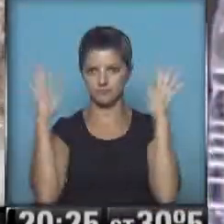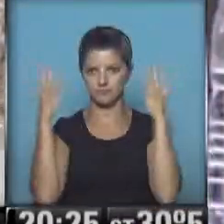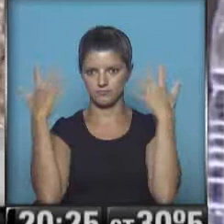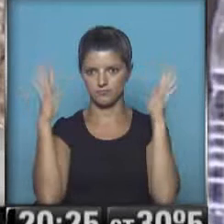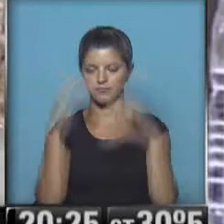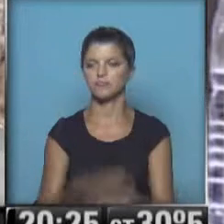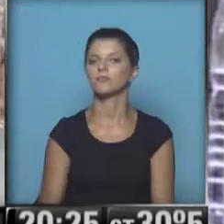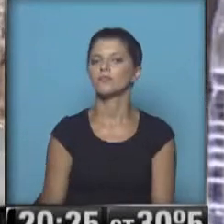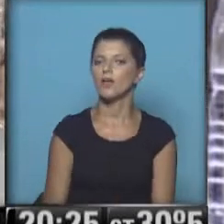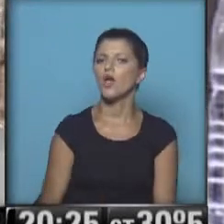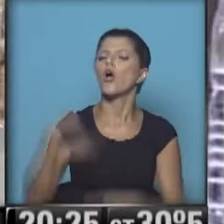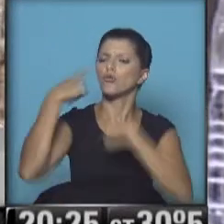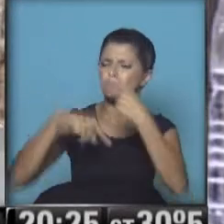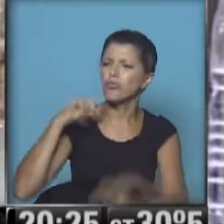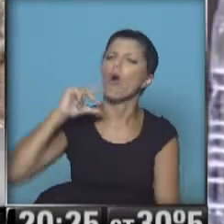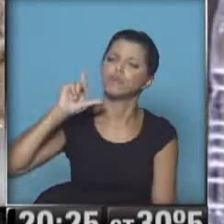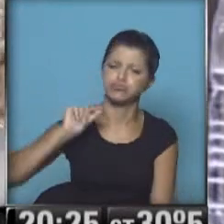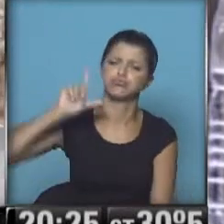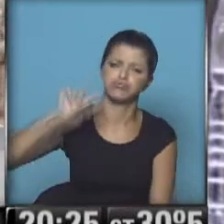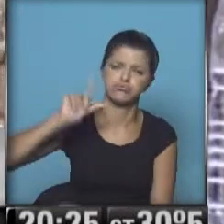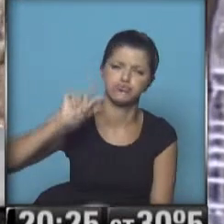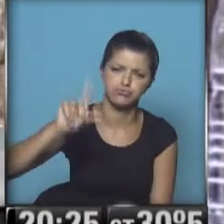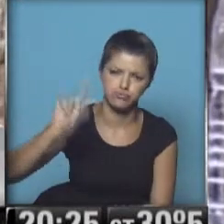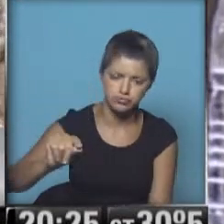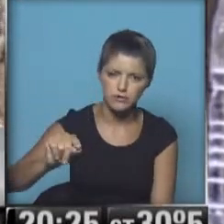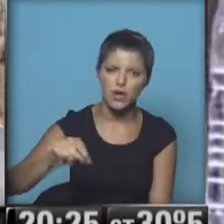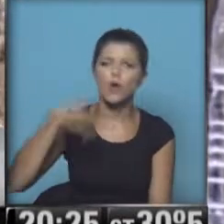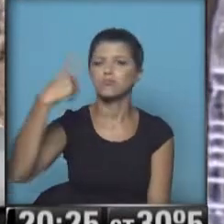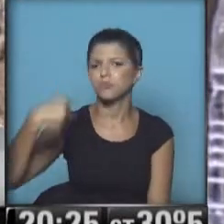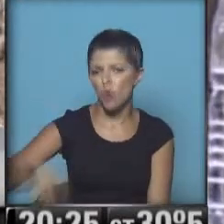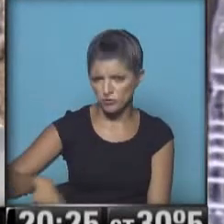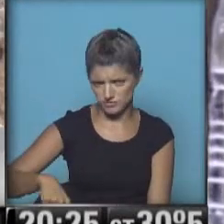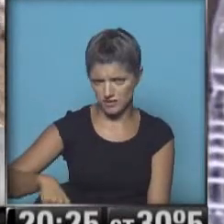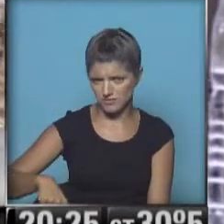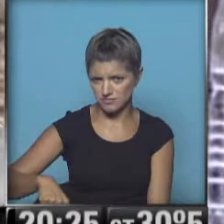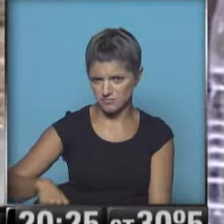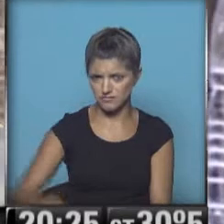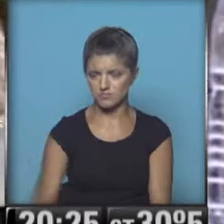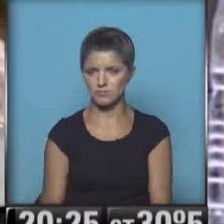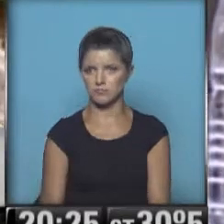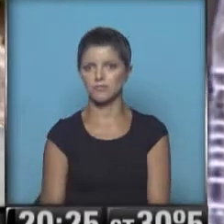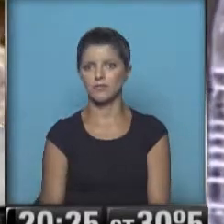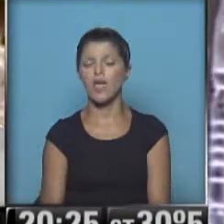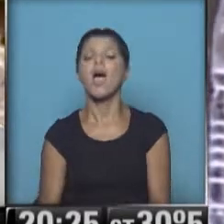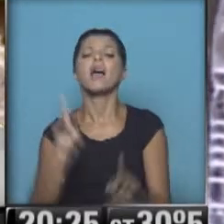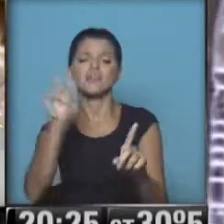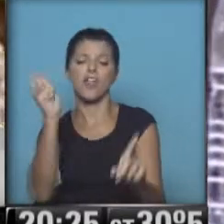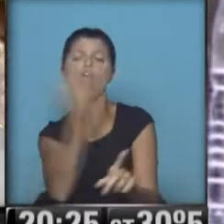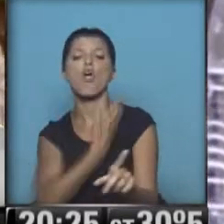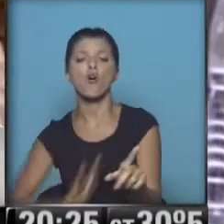Nos siguen bombardeando con armas e instrumentos más sofisticados a los